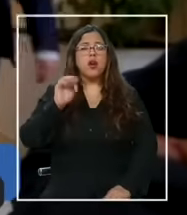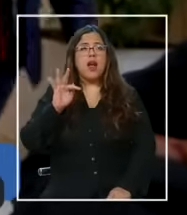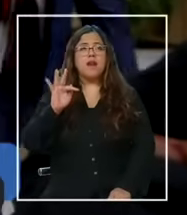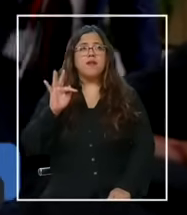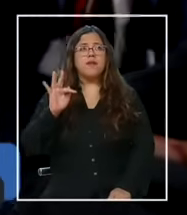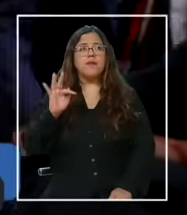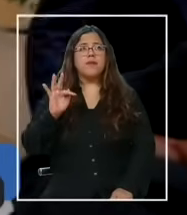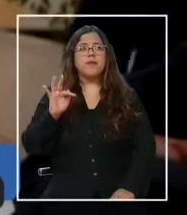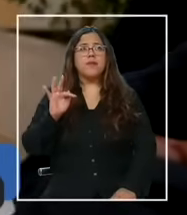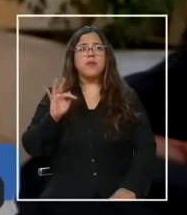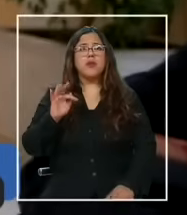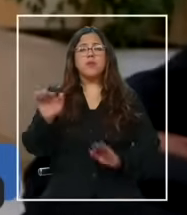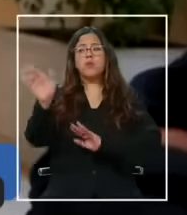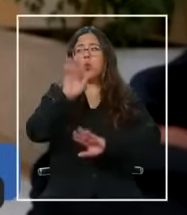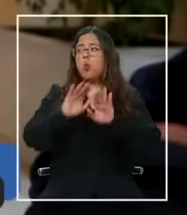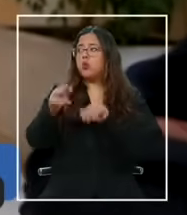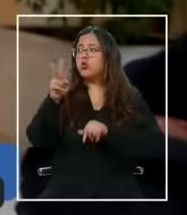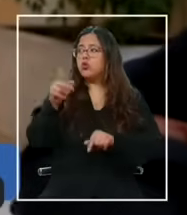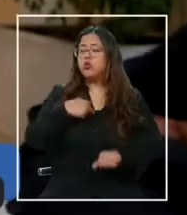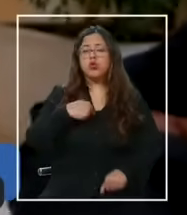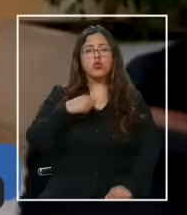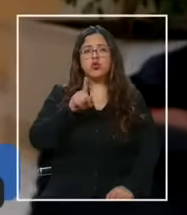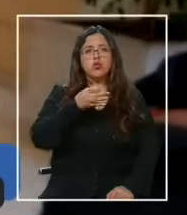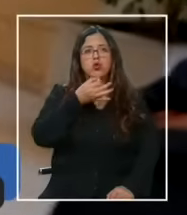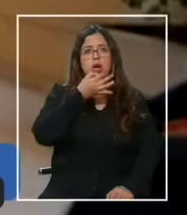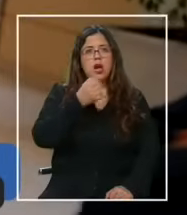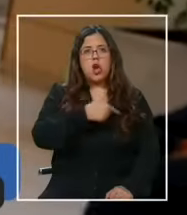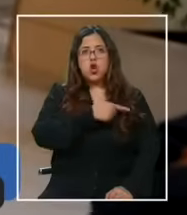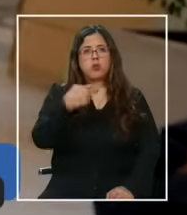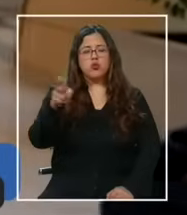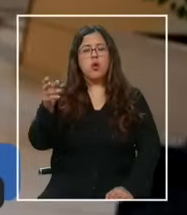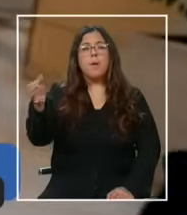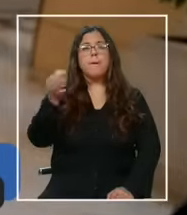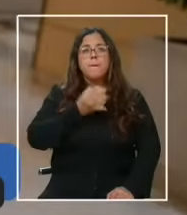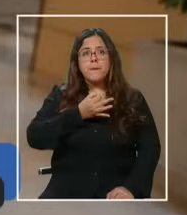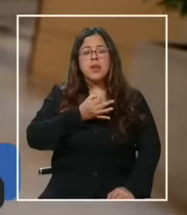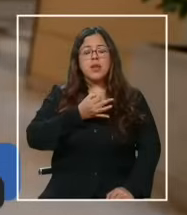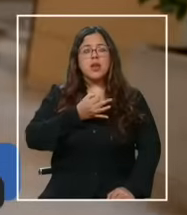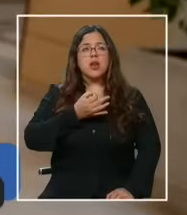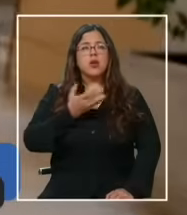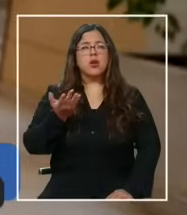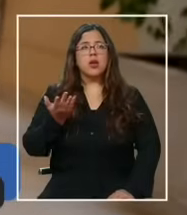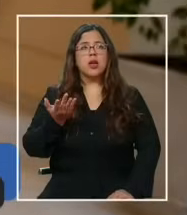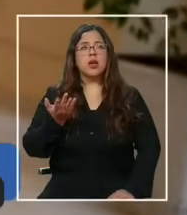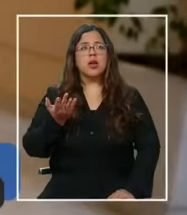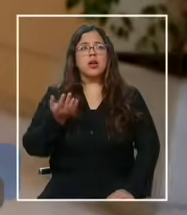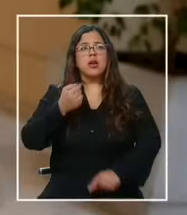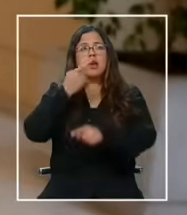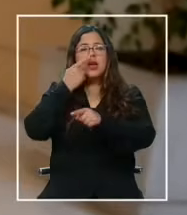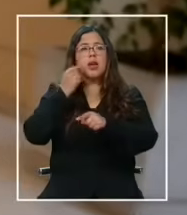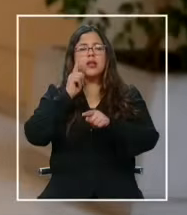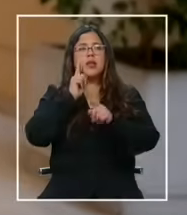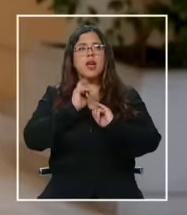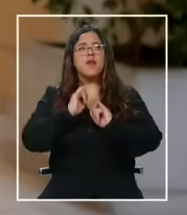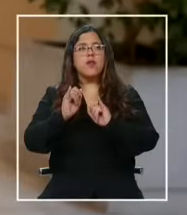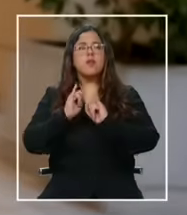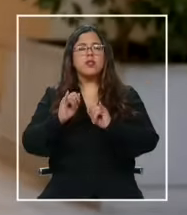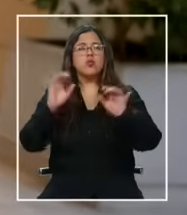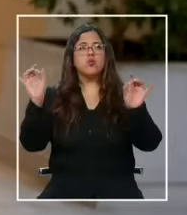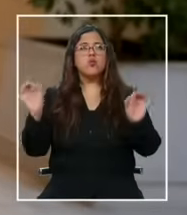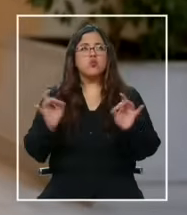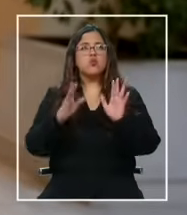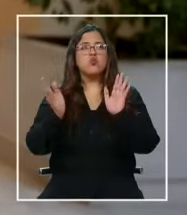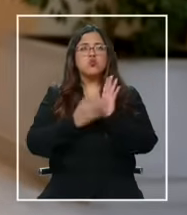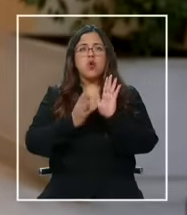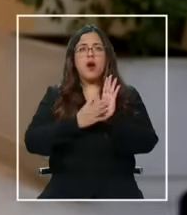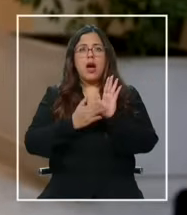obviamente por su resguardo no no voy a dar su identidad y me dijo que eh ell tenía los antecedentes y que era posible